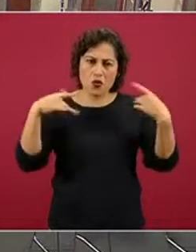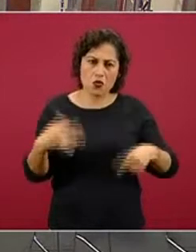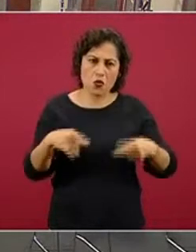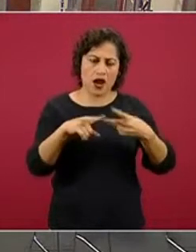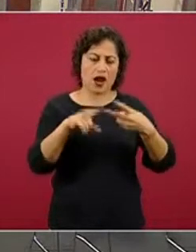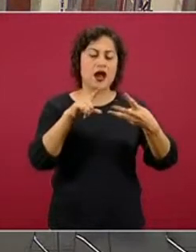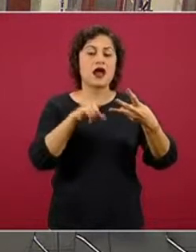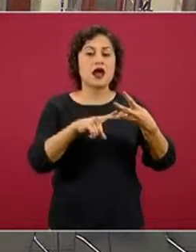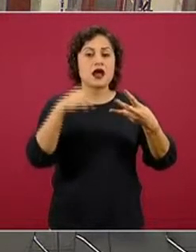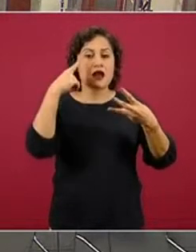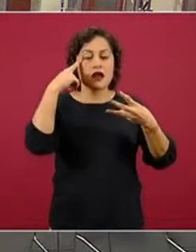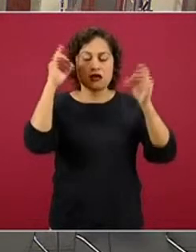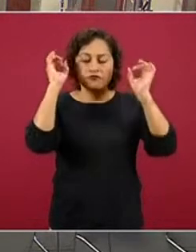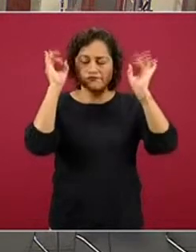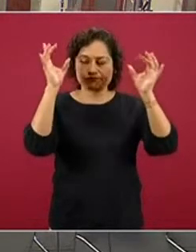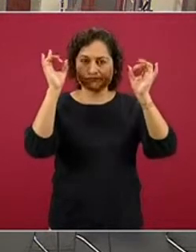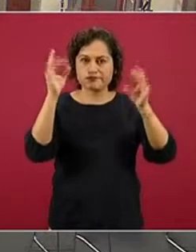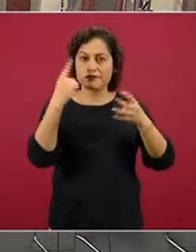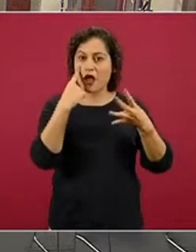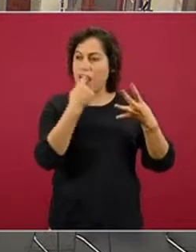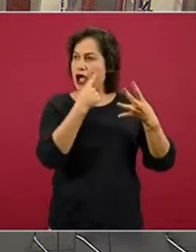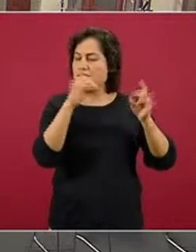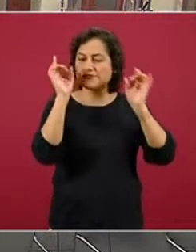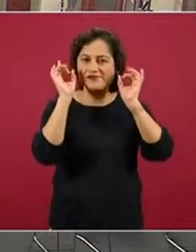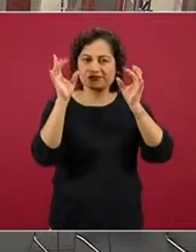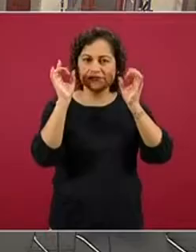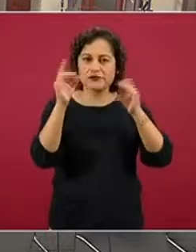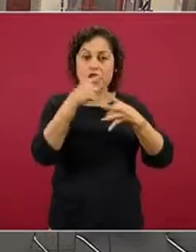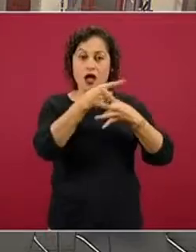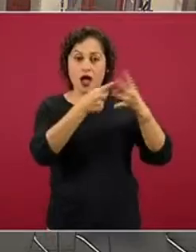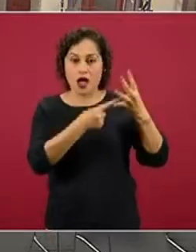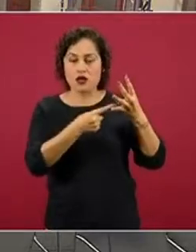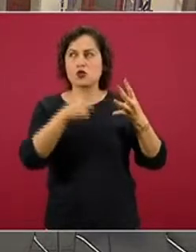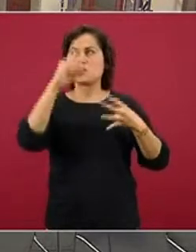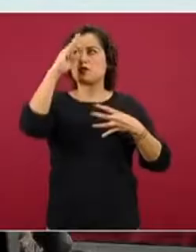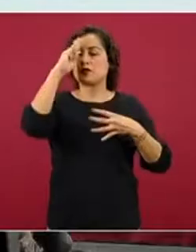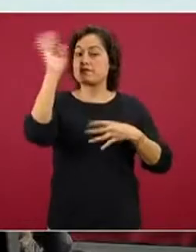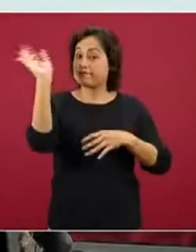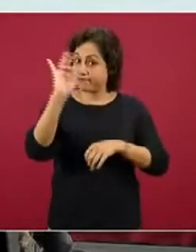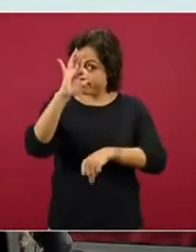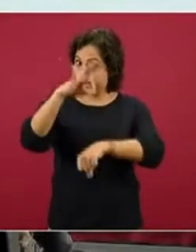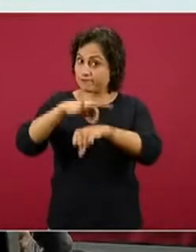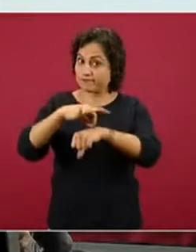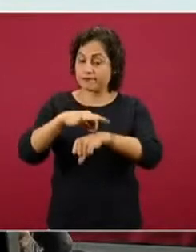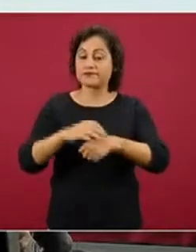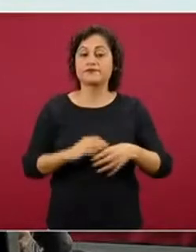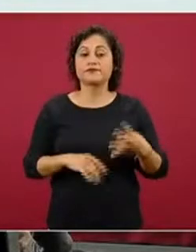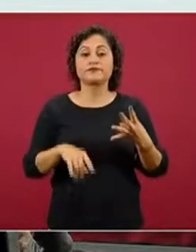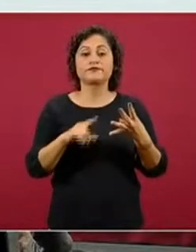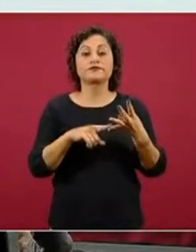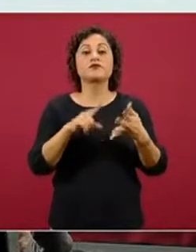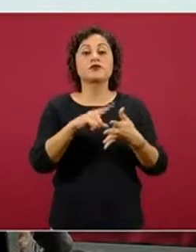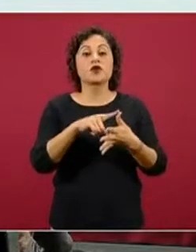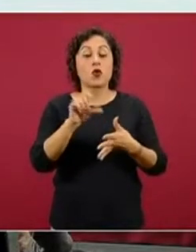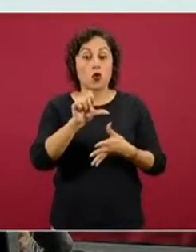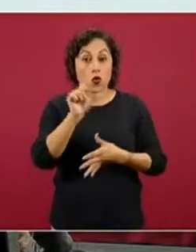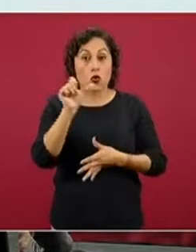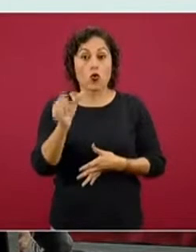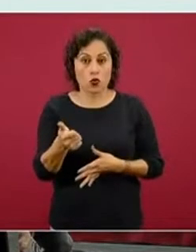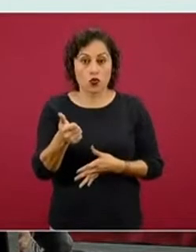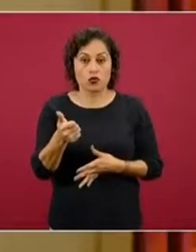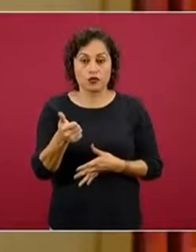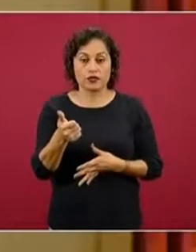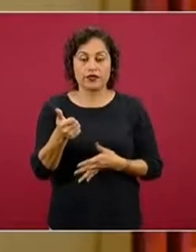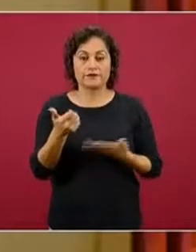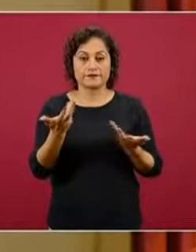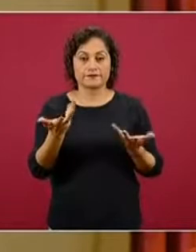tiene que hacer pensar en dengue. ¿Qué es esa otra cosa por la cual yo voy a pensar en dengue? La asociación